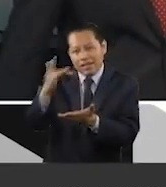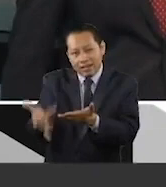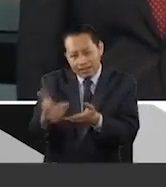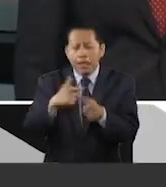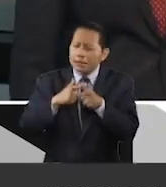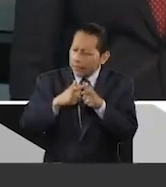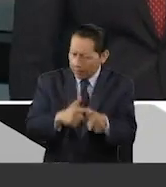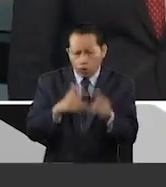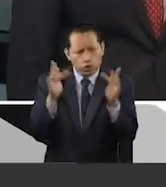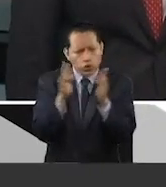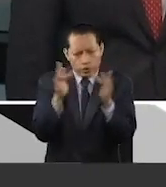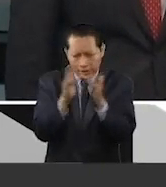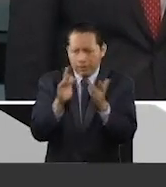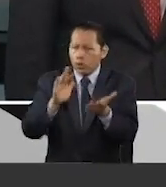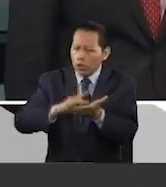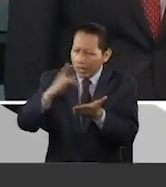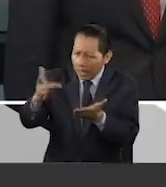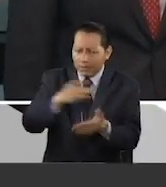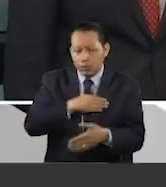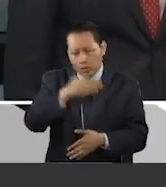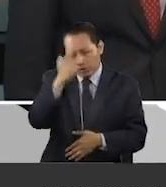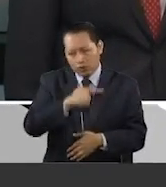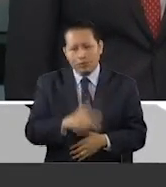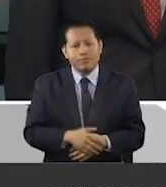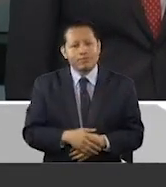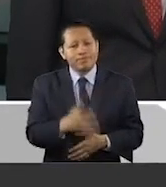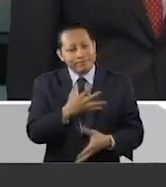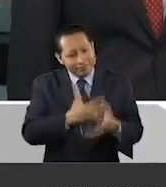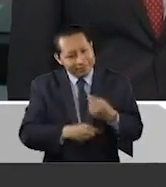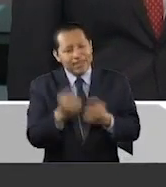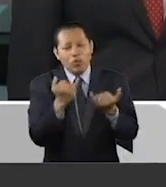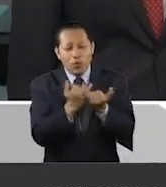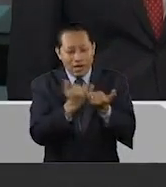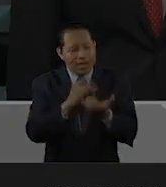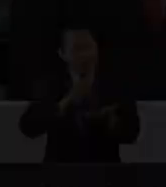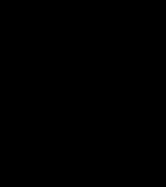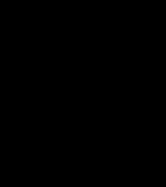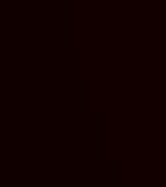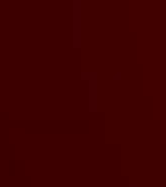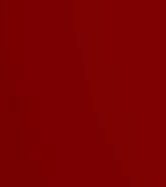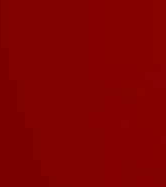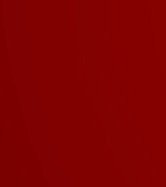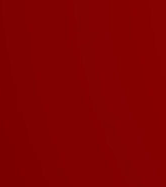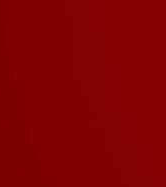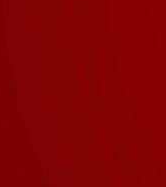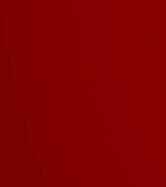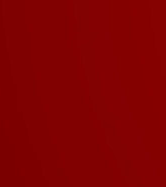su testimonio. Muchas gracias. Buenas noches. Muchísimas gracias. Gracias, buenas noches.